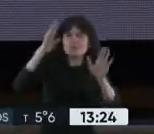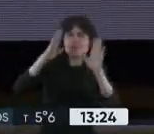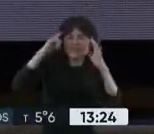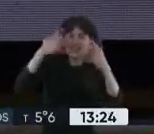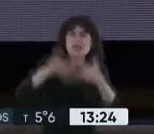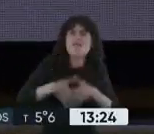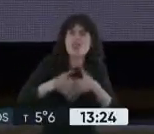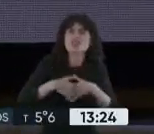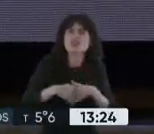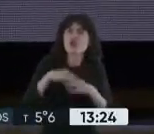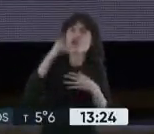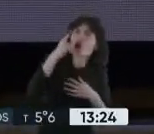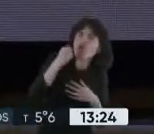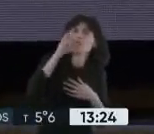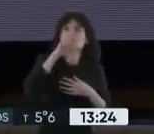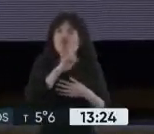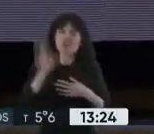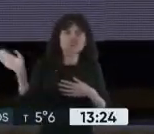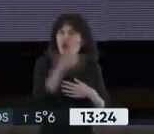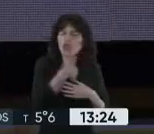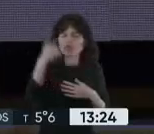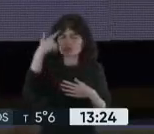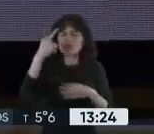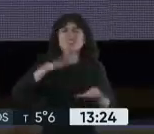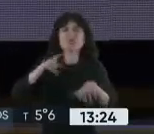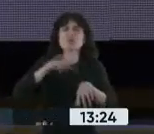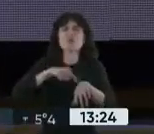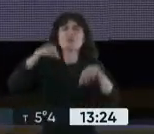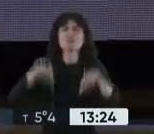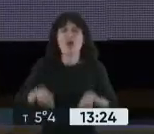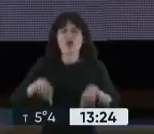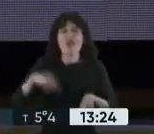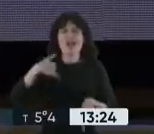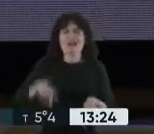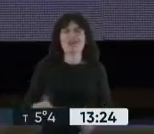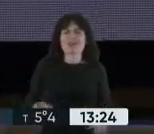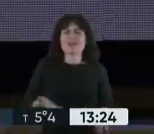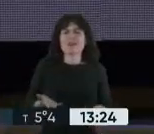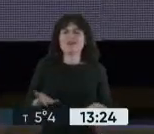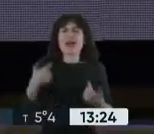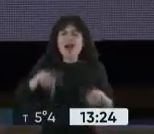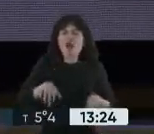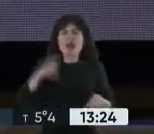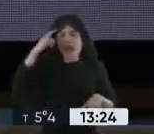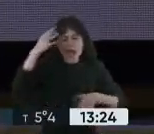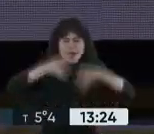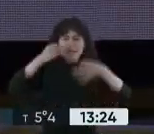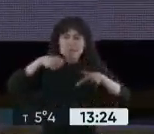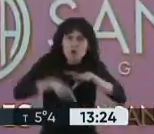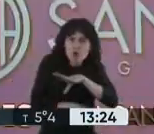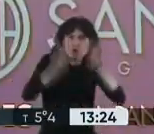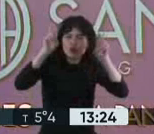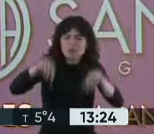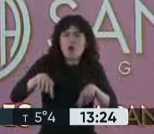cuando nos toca hablar del presente. Es muy difícil analizar el presente sin tener en cuenta que el